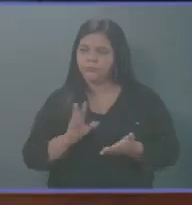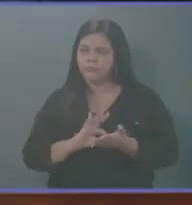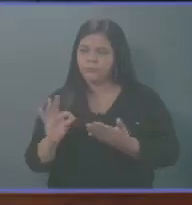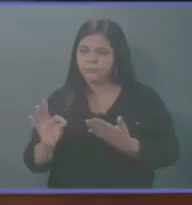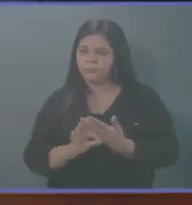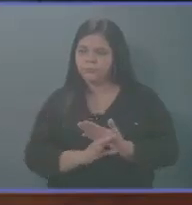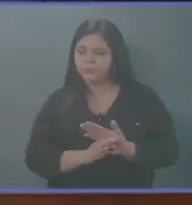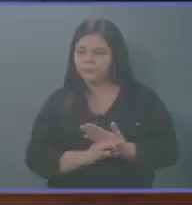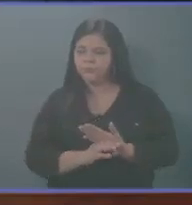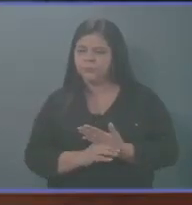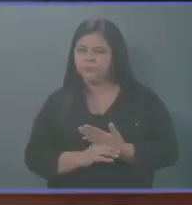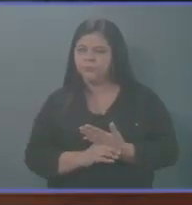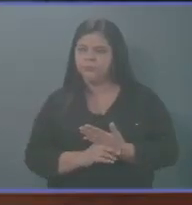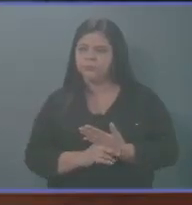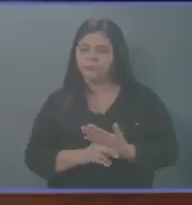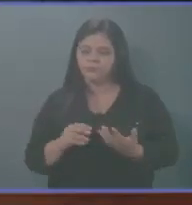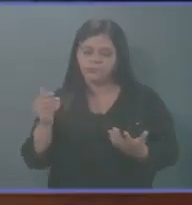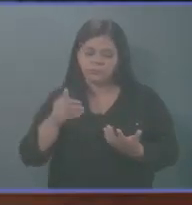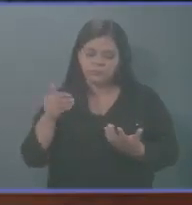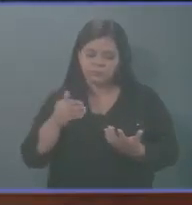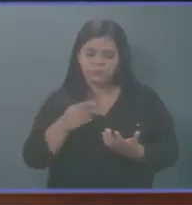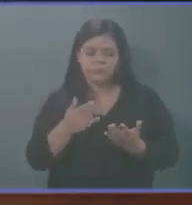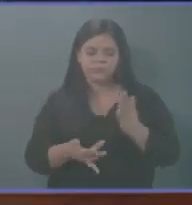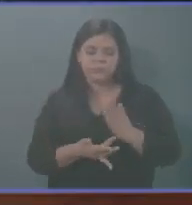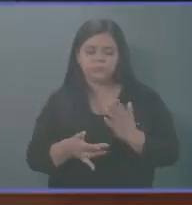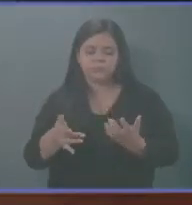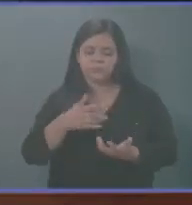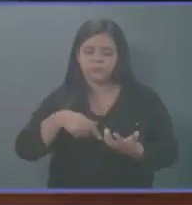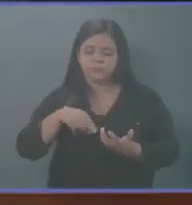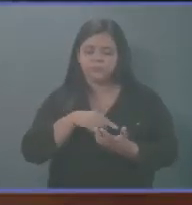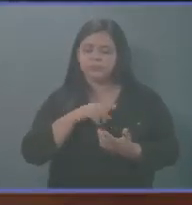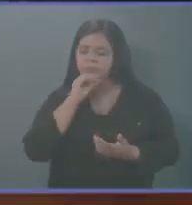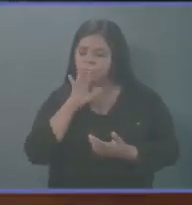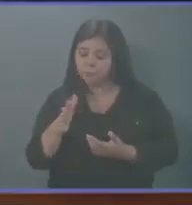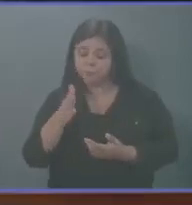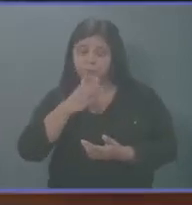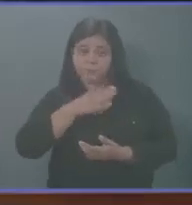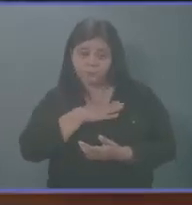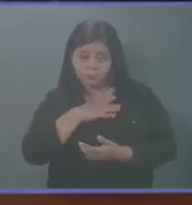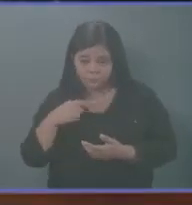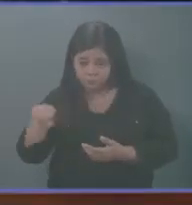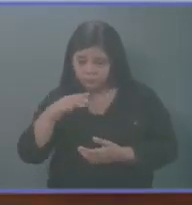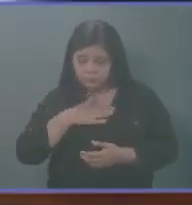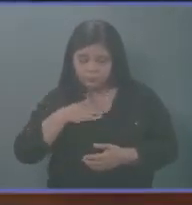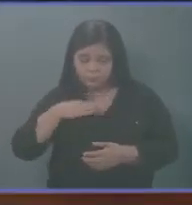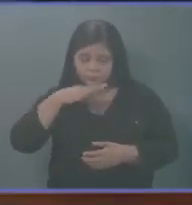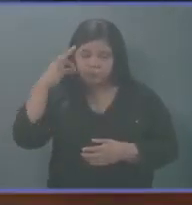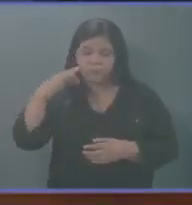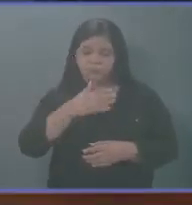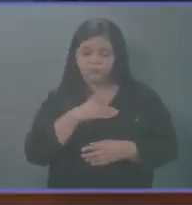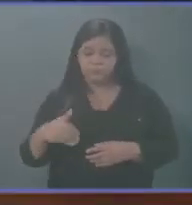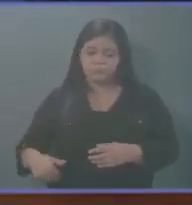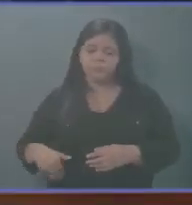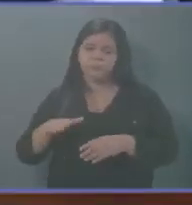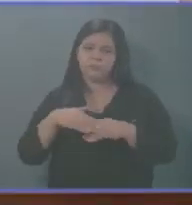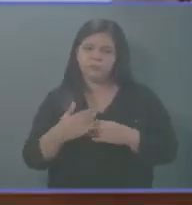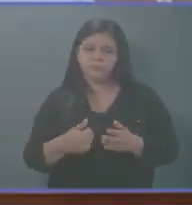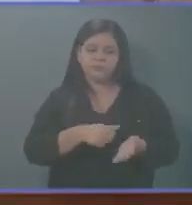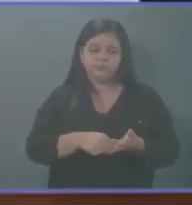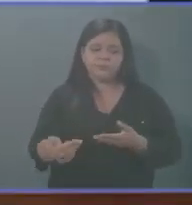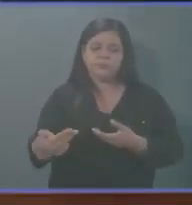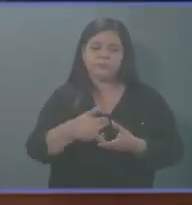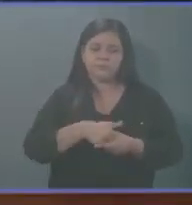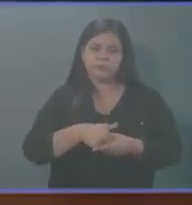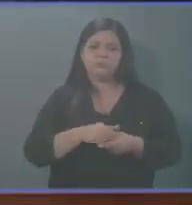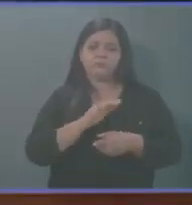proyectos de capacitación técnica, y dice que si él llega a la presidencia va a involucrar a los alcaldes del país y va a